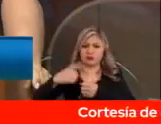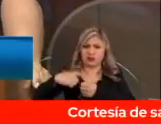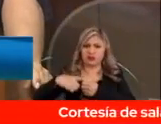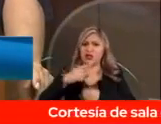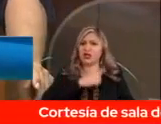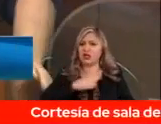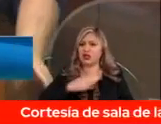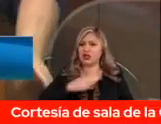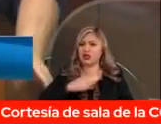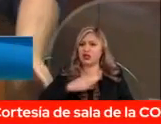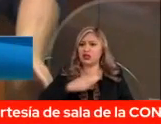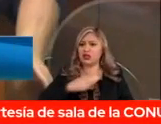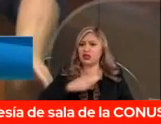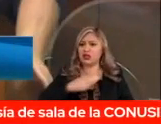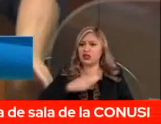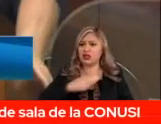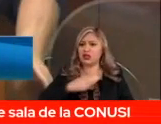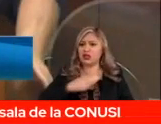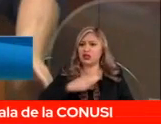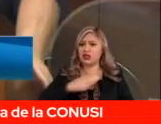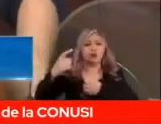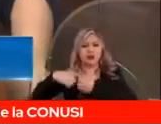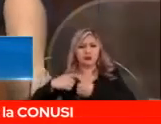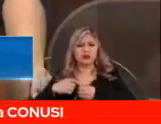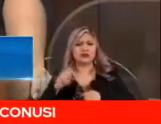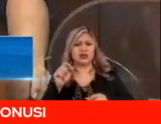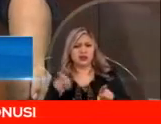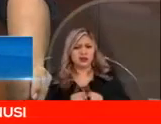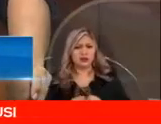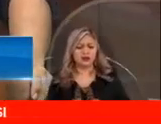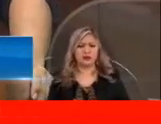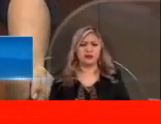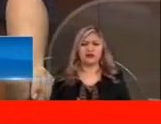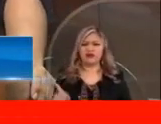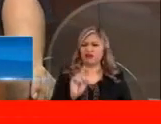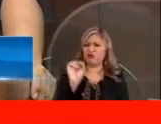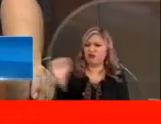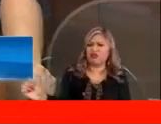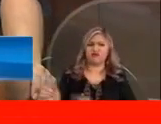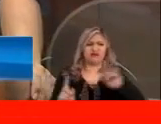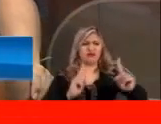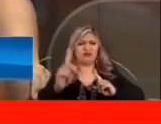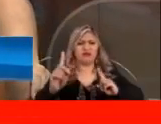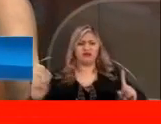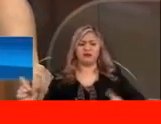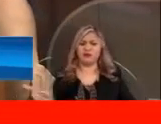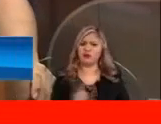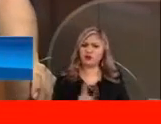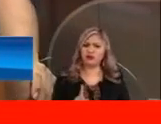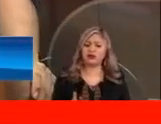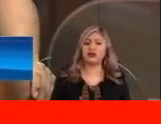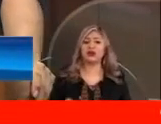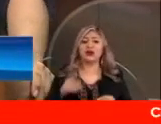en el órgano judicial decidiendo la vida de todos los demás sin participación real de quienes son afectados, producto de